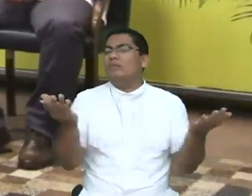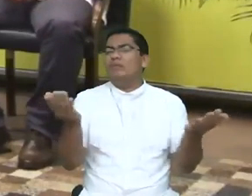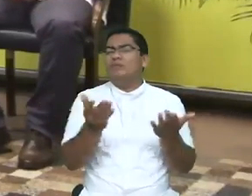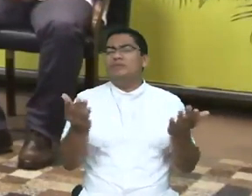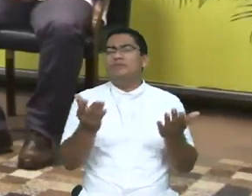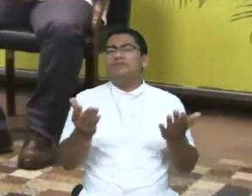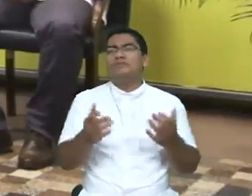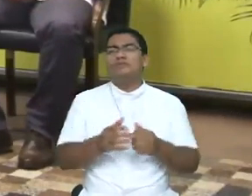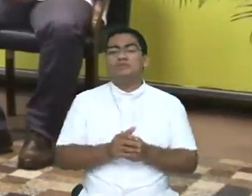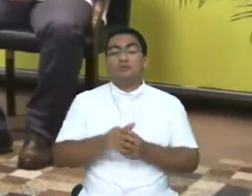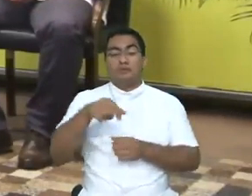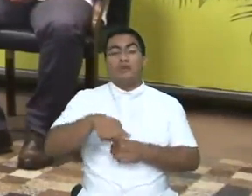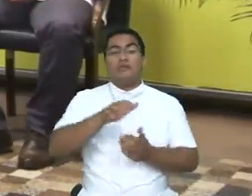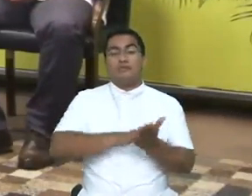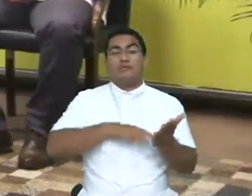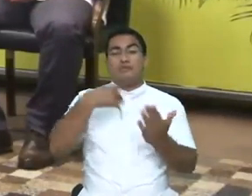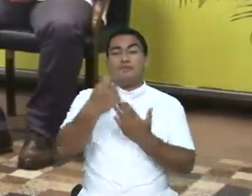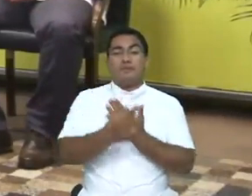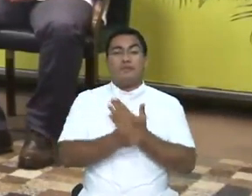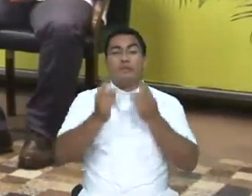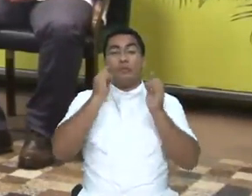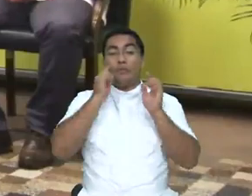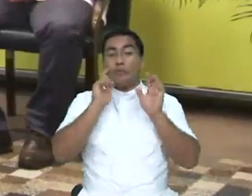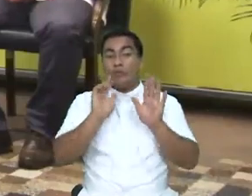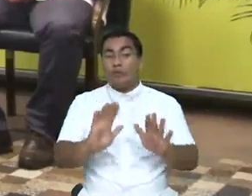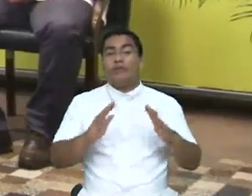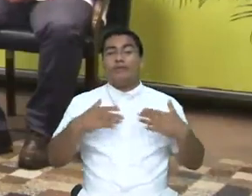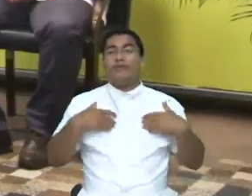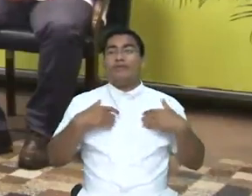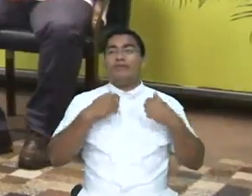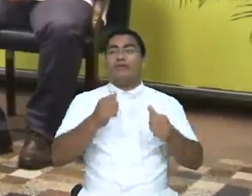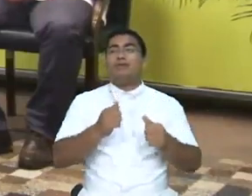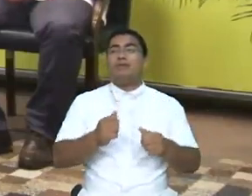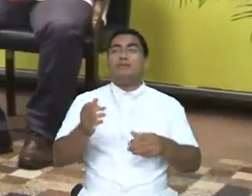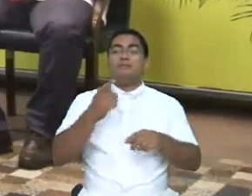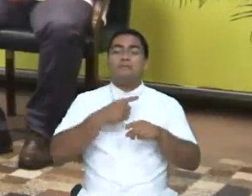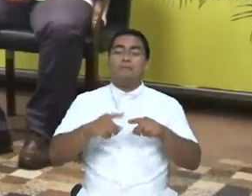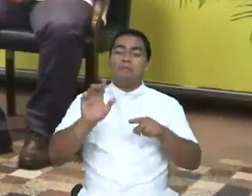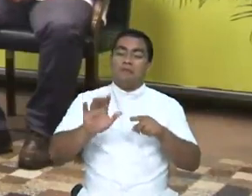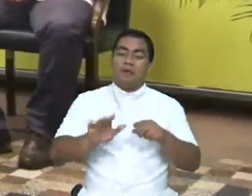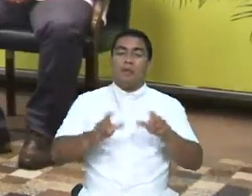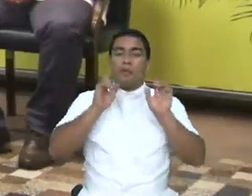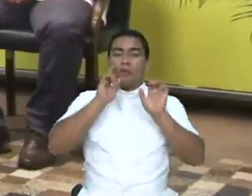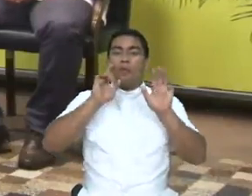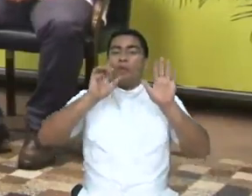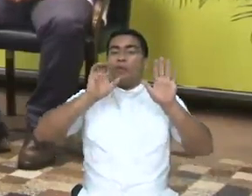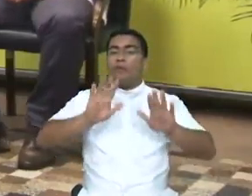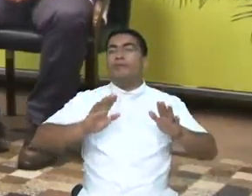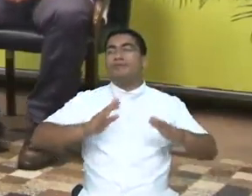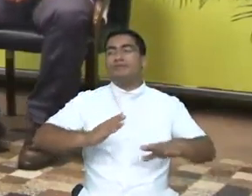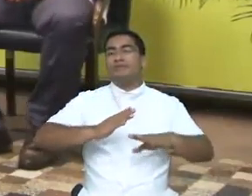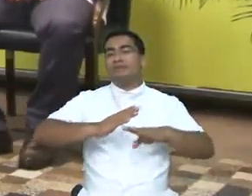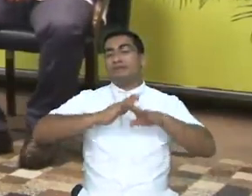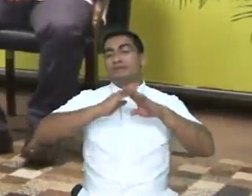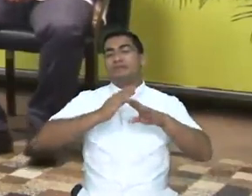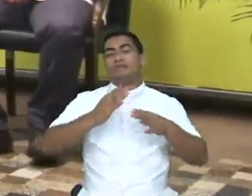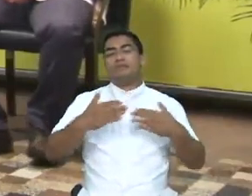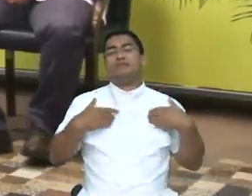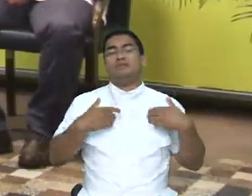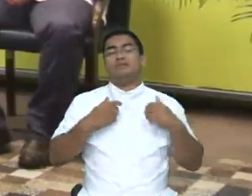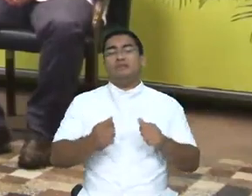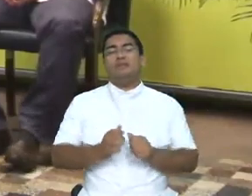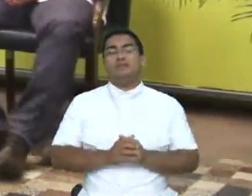en Salud, precisamente porque es más barato y es mejor prevenir antes que gastar en medicamentos o curar.